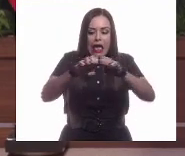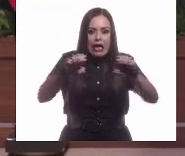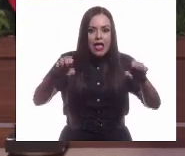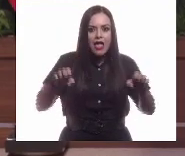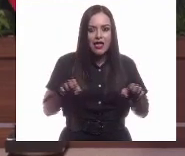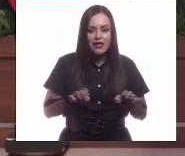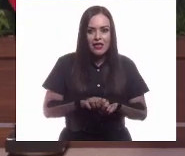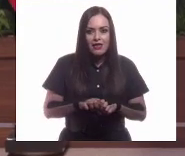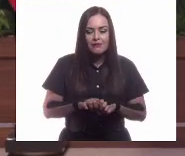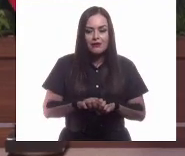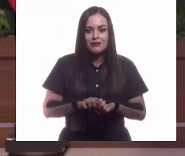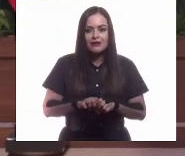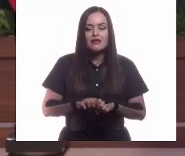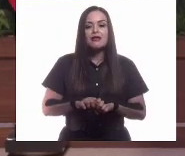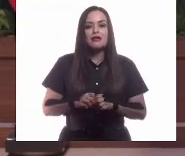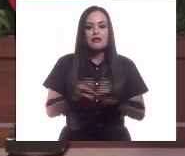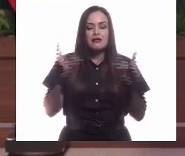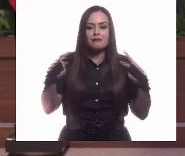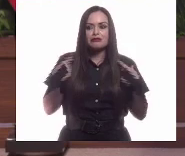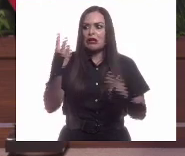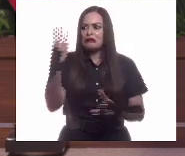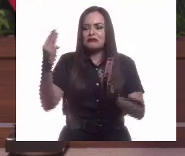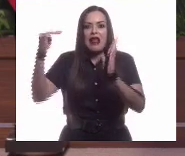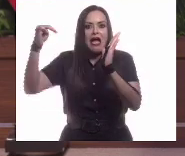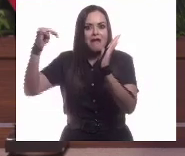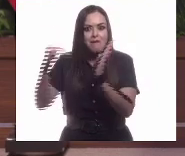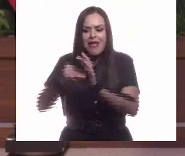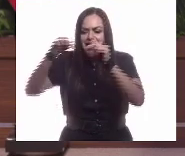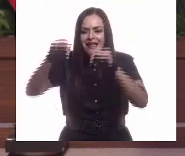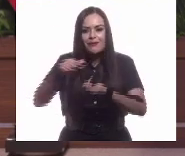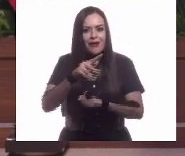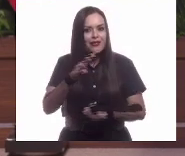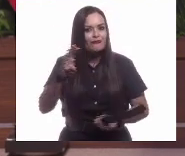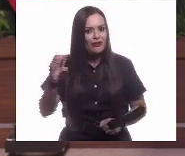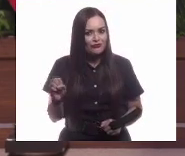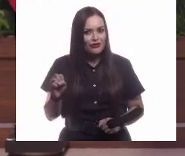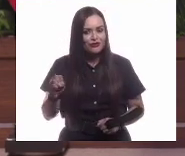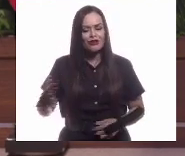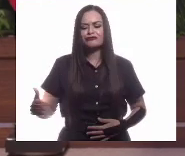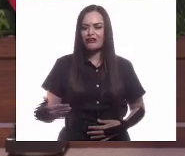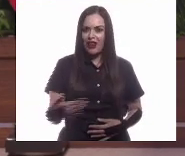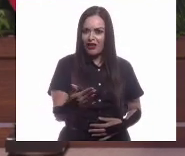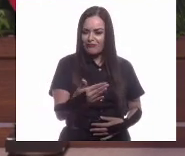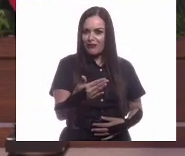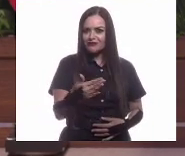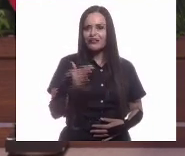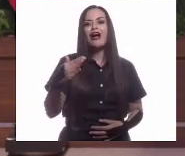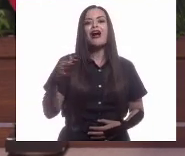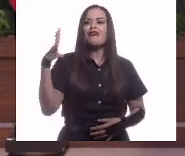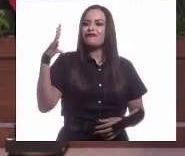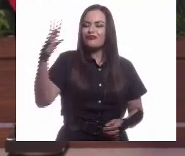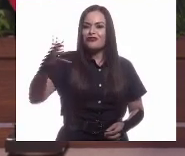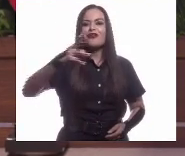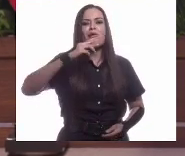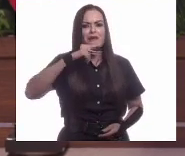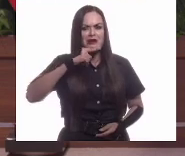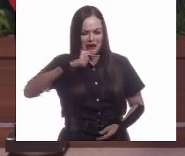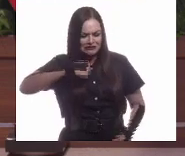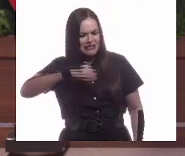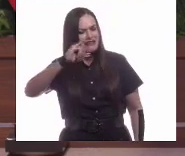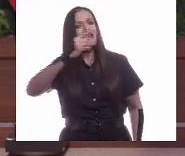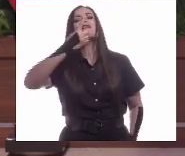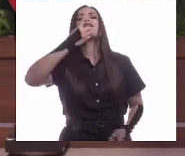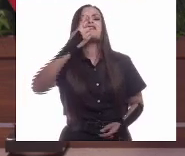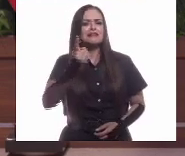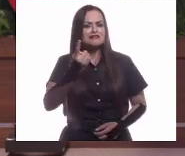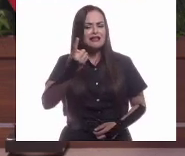3,606 pescadores deportivos aquí en Baja California Sur. Si en la pesca se vive ya un mejor futuro, hay que decirlo entonces, pues